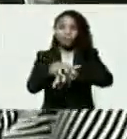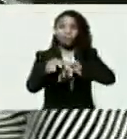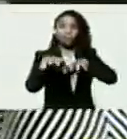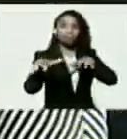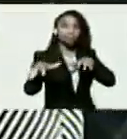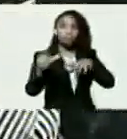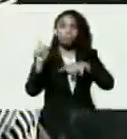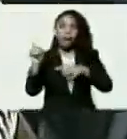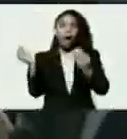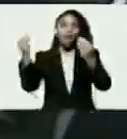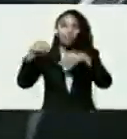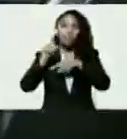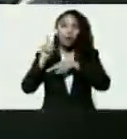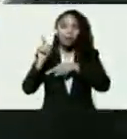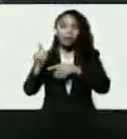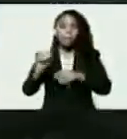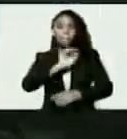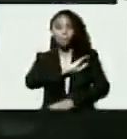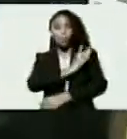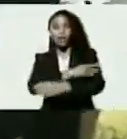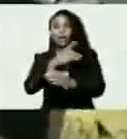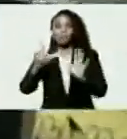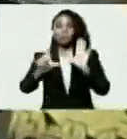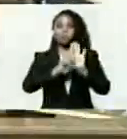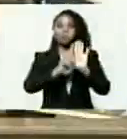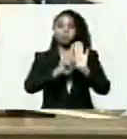calificada del Poder Legislativo.